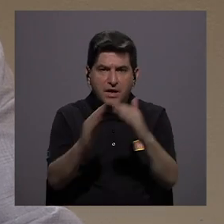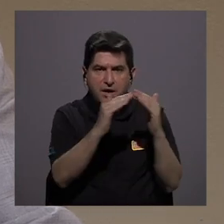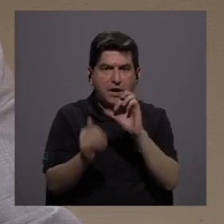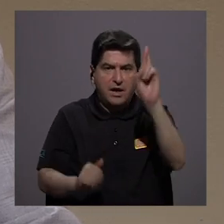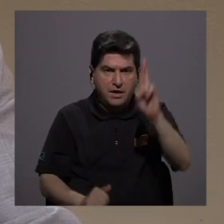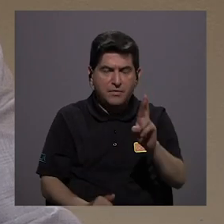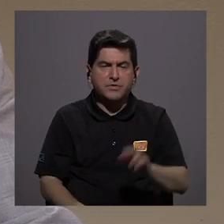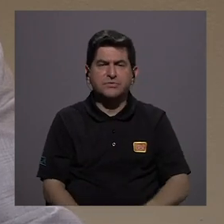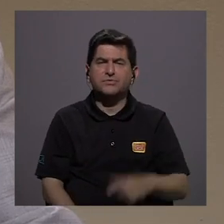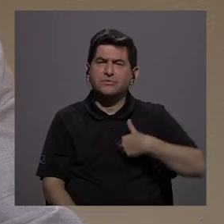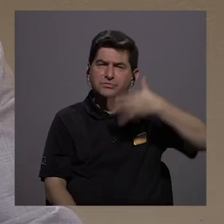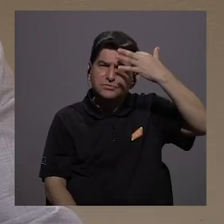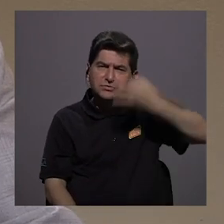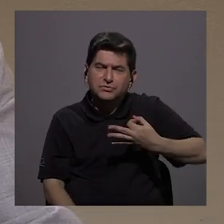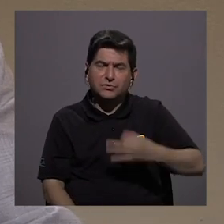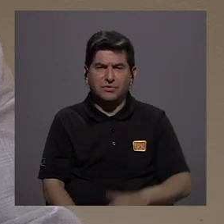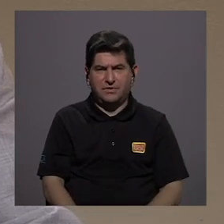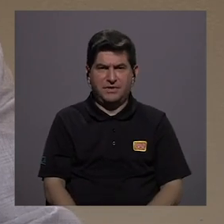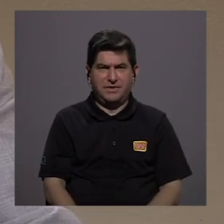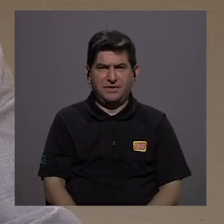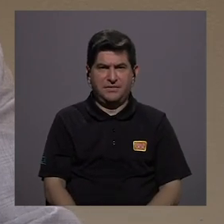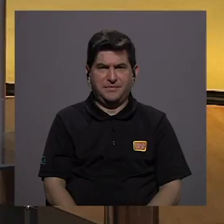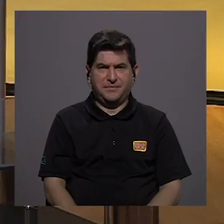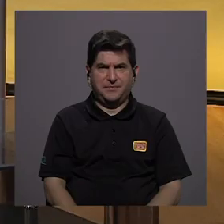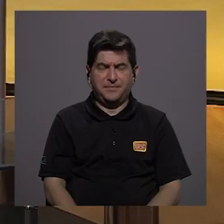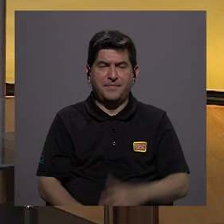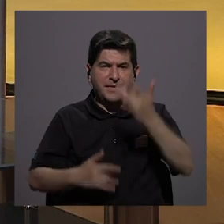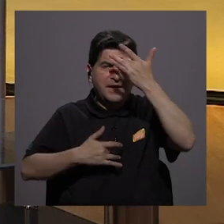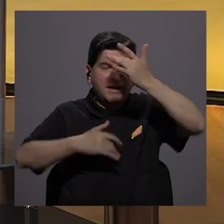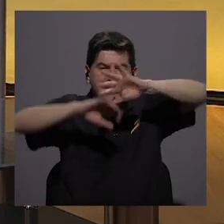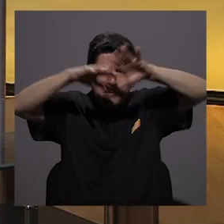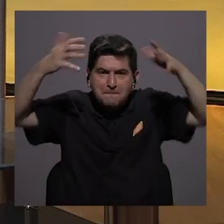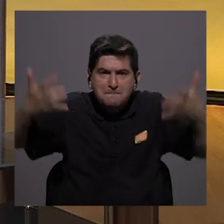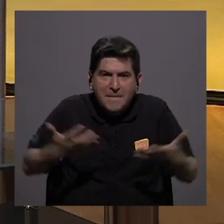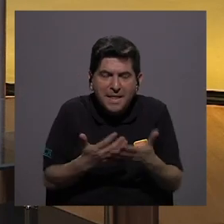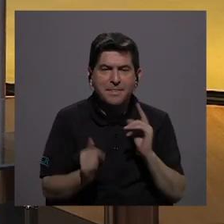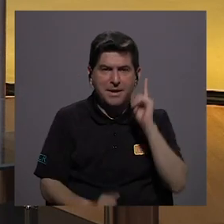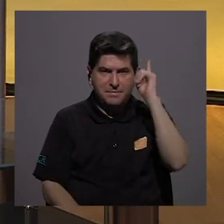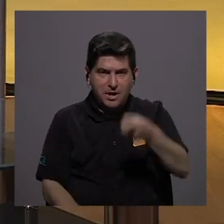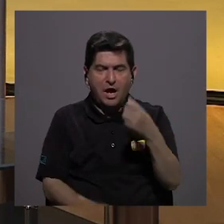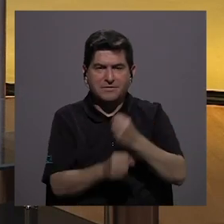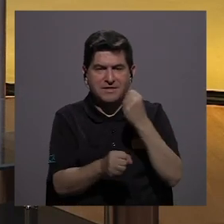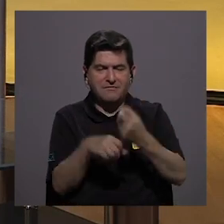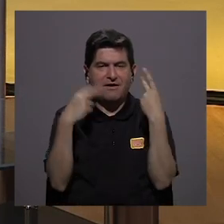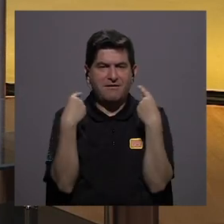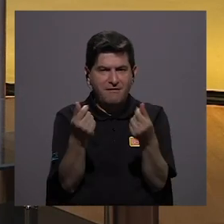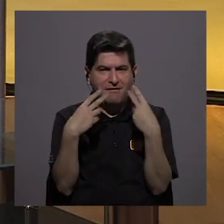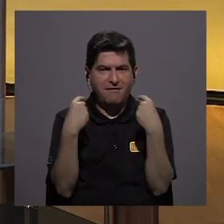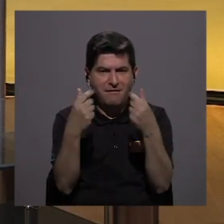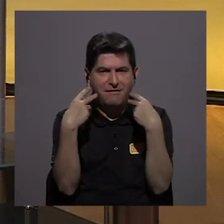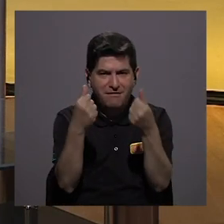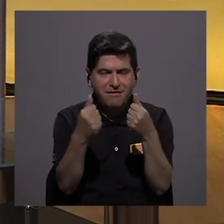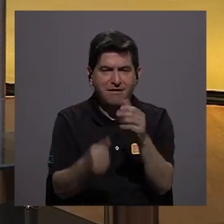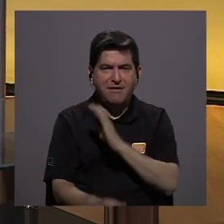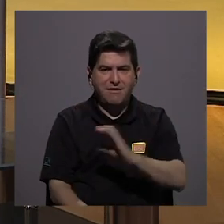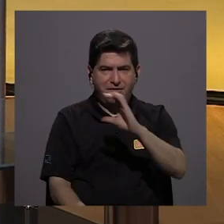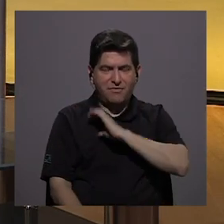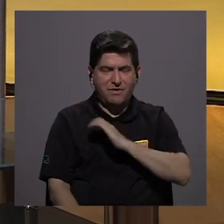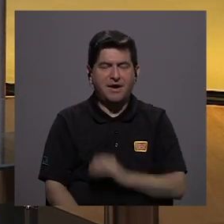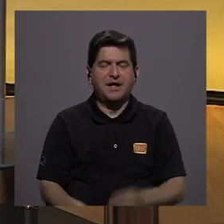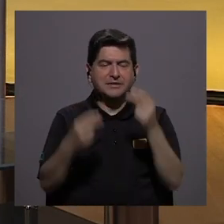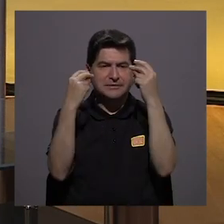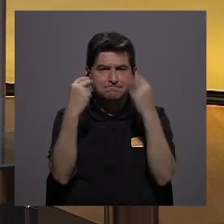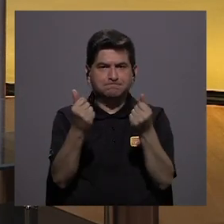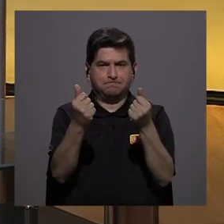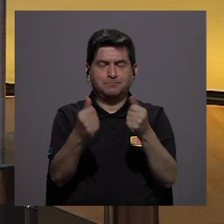costarricense. Bueno, yo creo que nosotros tenemos, es decir, que la pandemia nos obliga a trabajar muy rápido y con